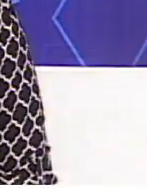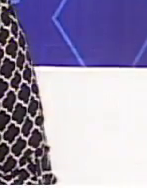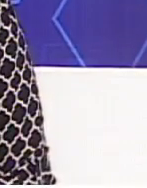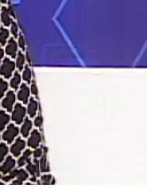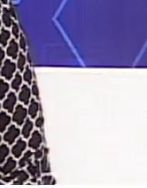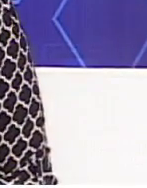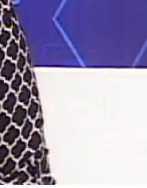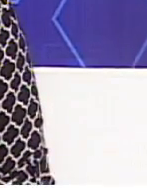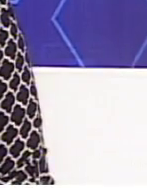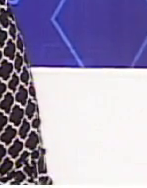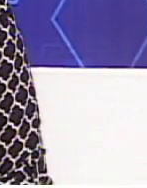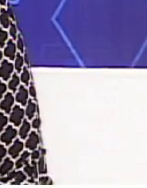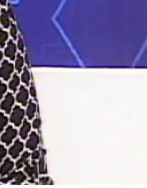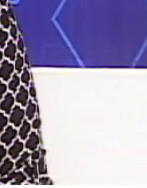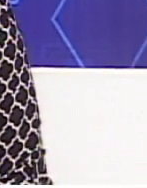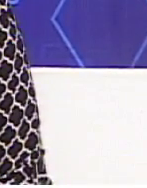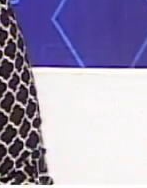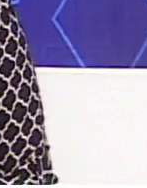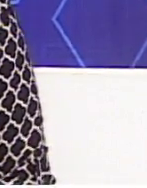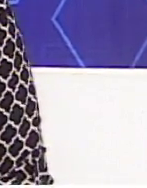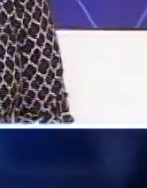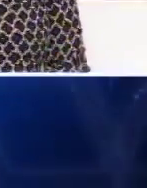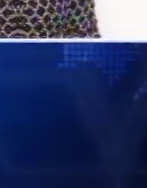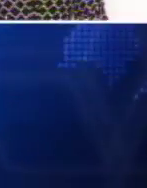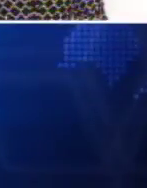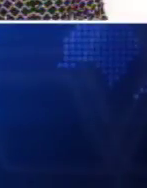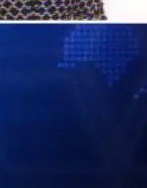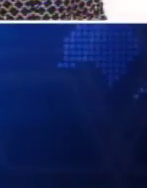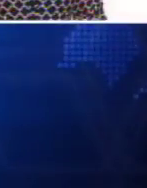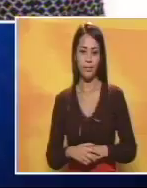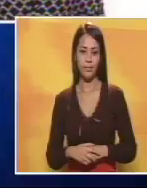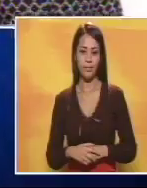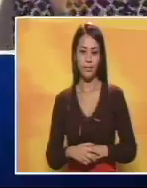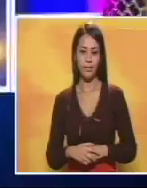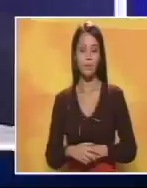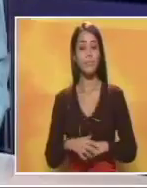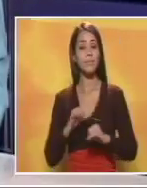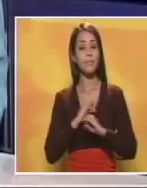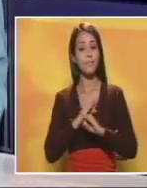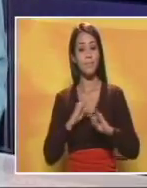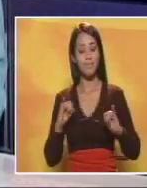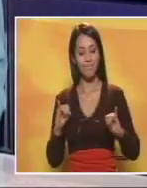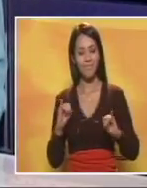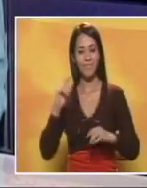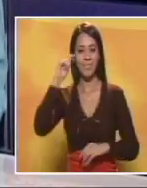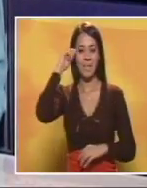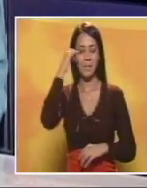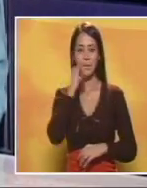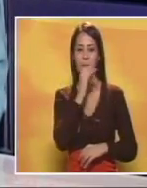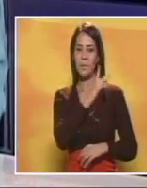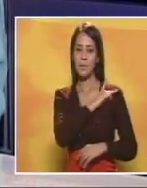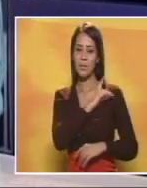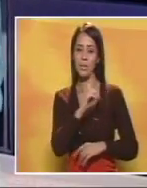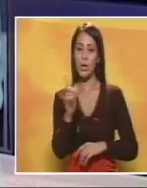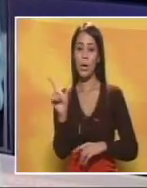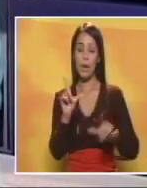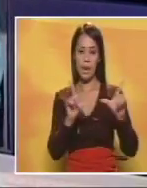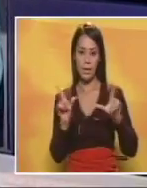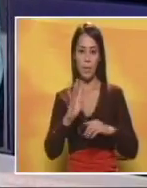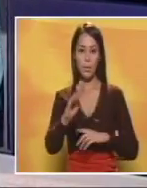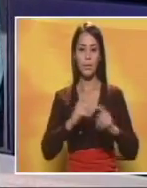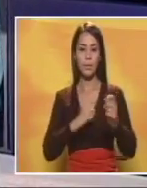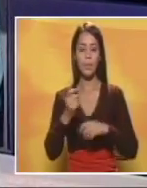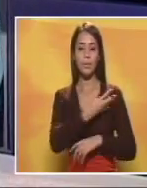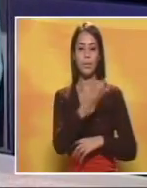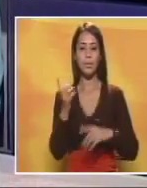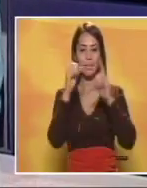gracias a ustedes también. Que tengan todos muy buenas tardes. Milagros. Gracias, Endrina. Amigos, hasta aquí la presente emisión de Noticiero Venevisión. Recuerden, Noticiero